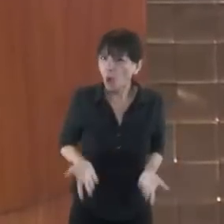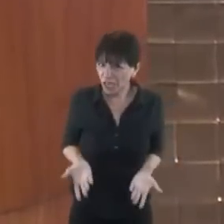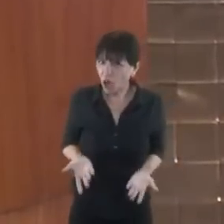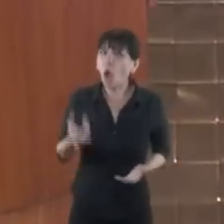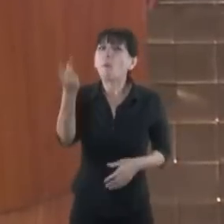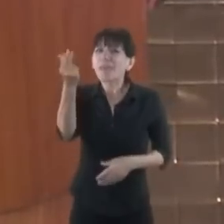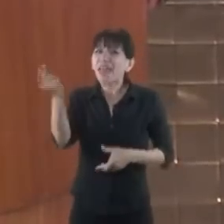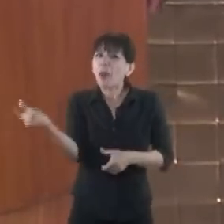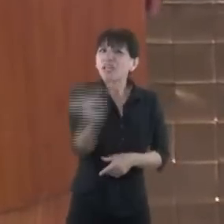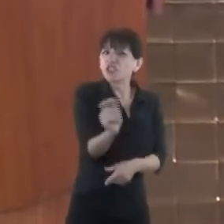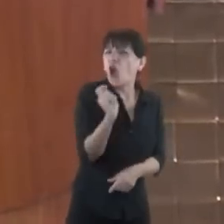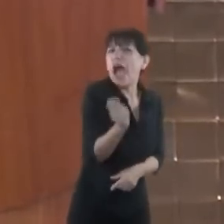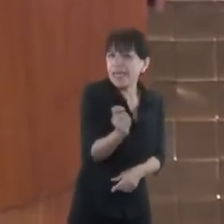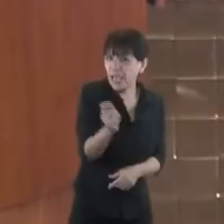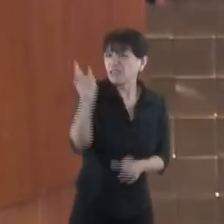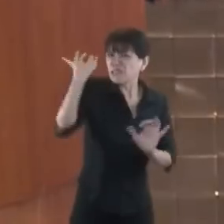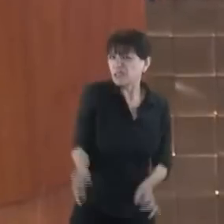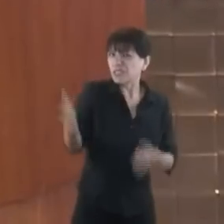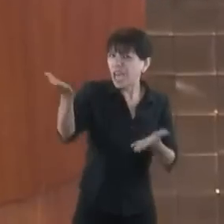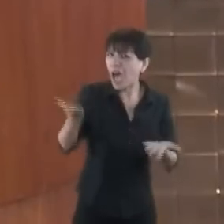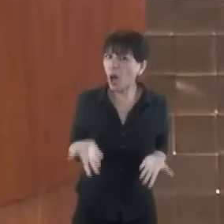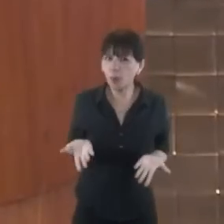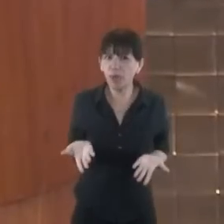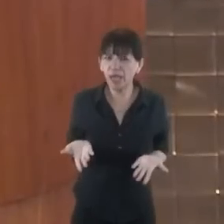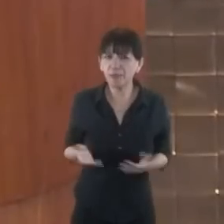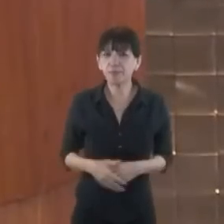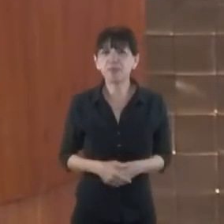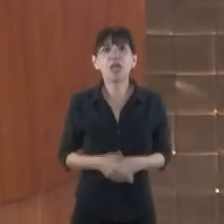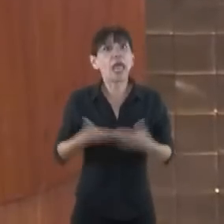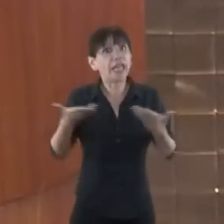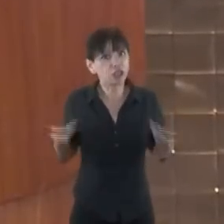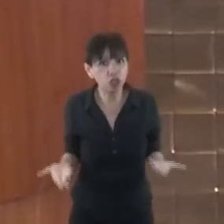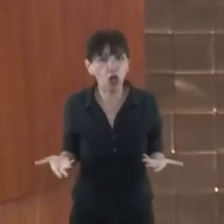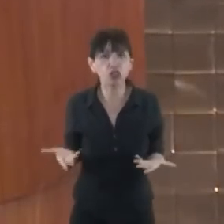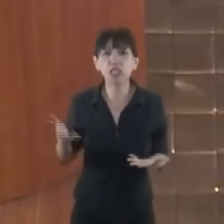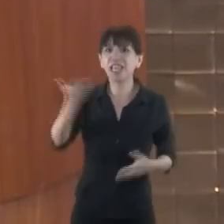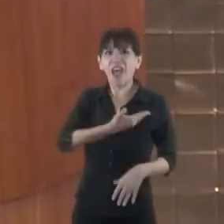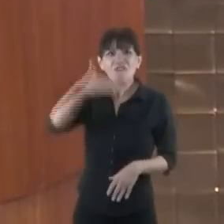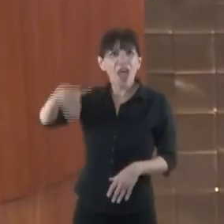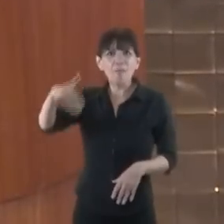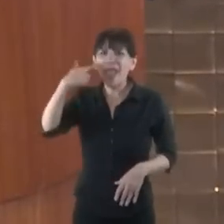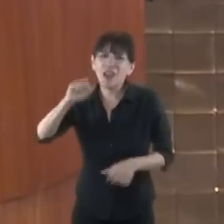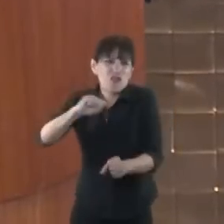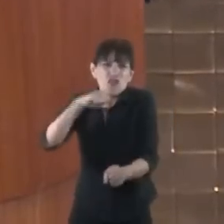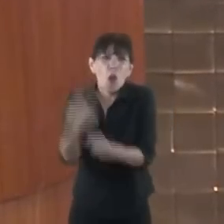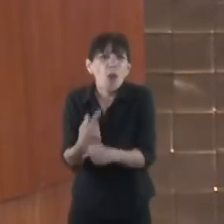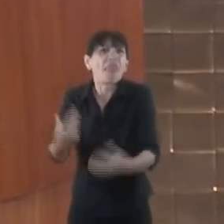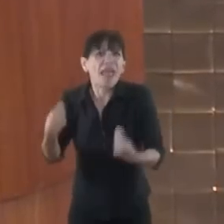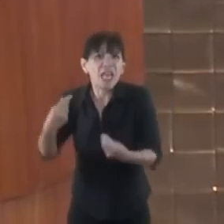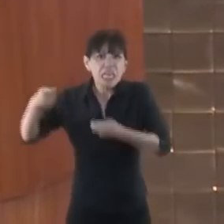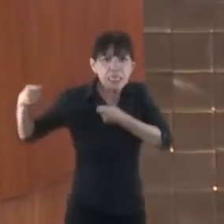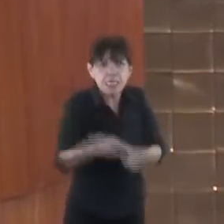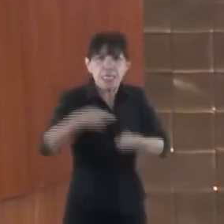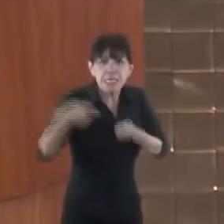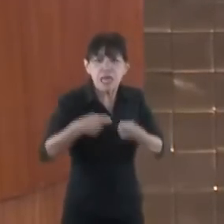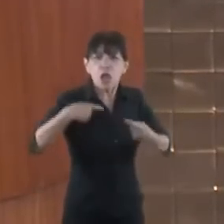el dinero. Portanto, não pode ficar pressionando y por lo tanto no puede seguir presionando a un país